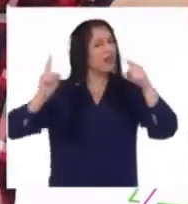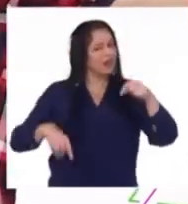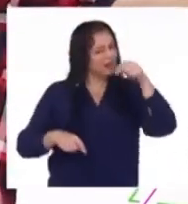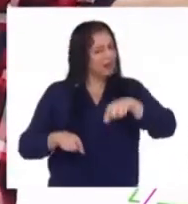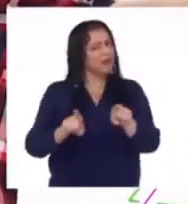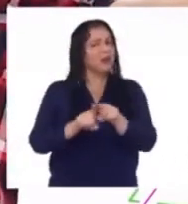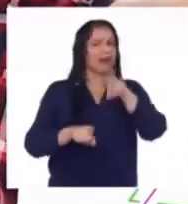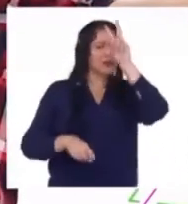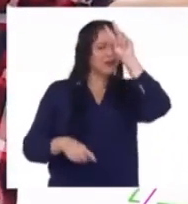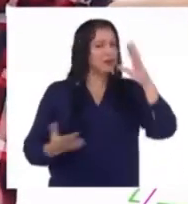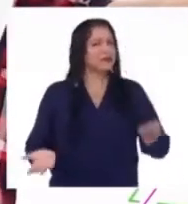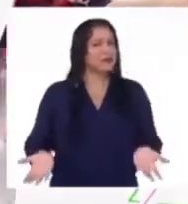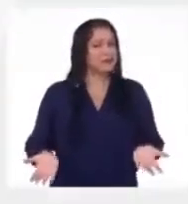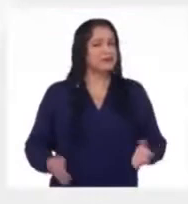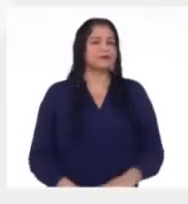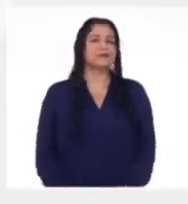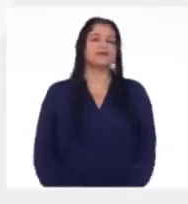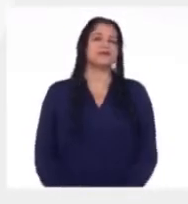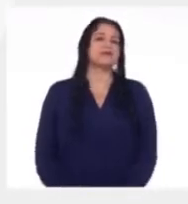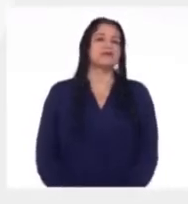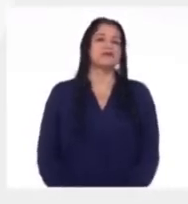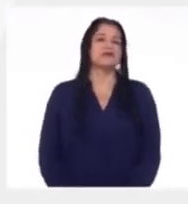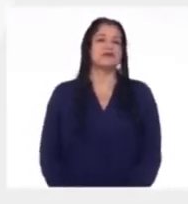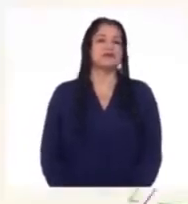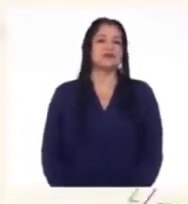el nuestro.